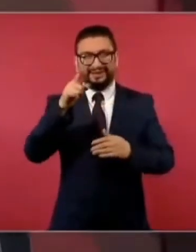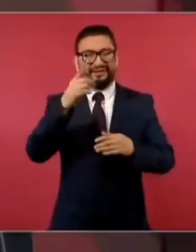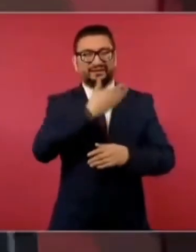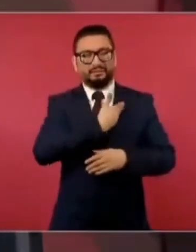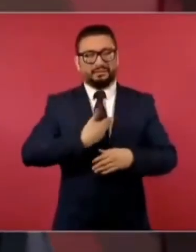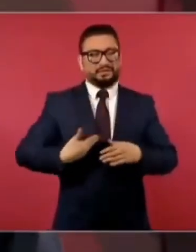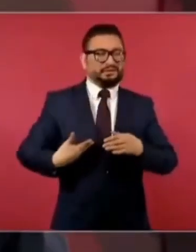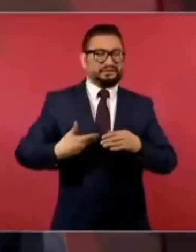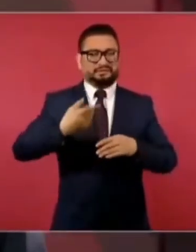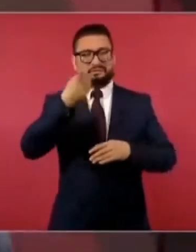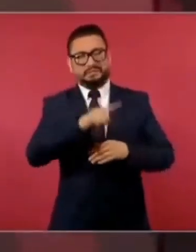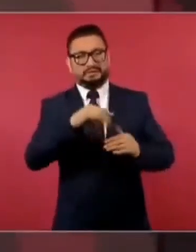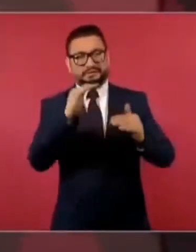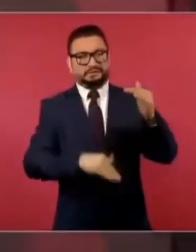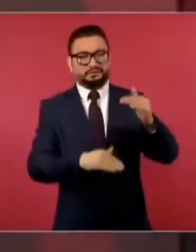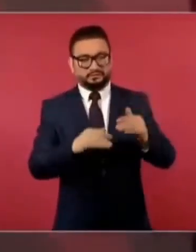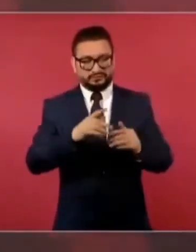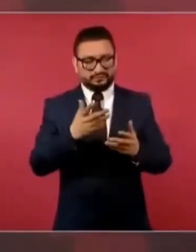Y que llegue el lunes,